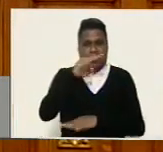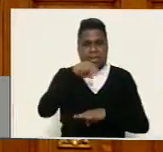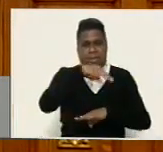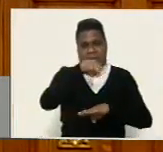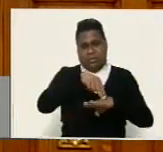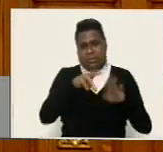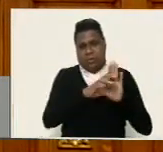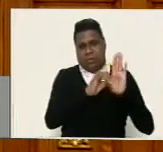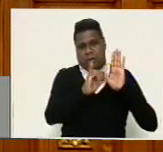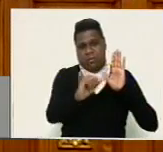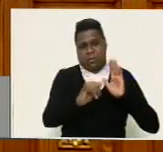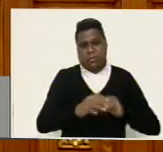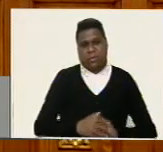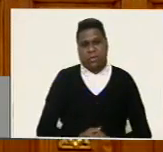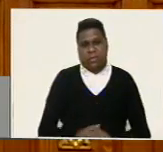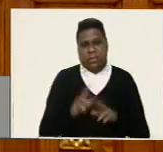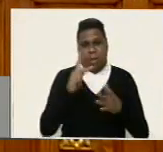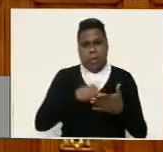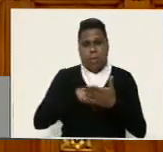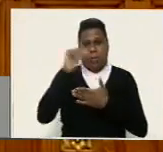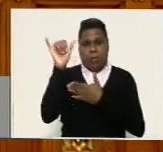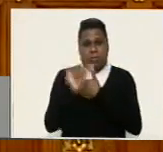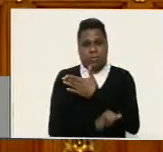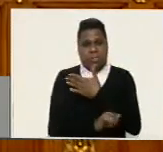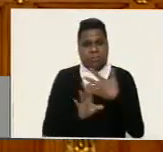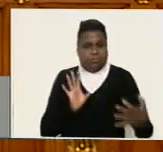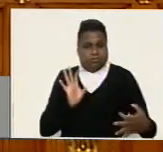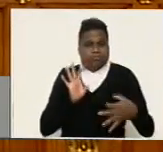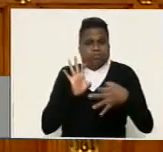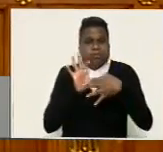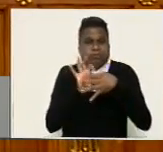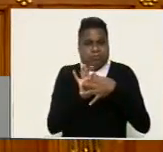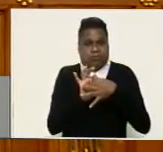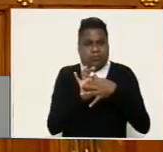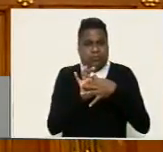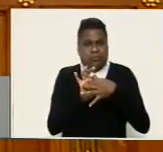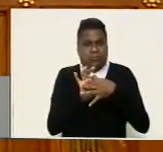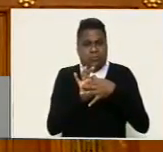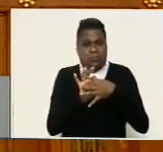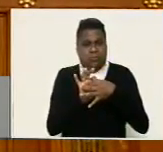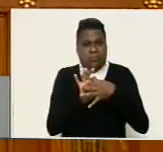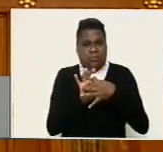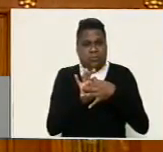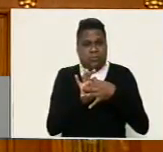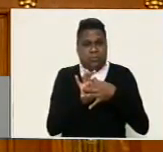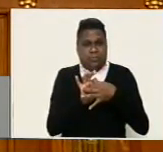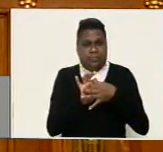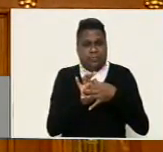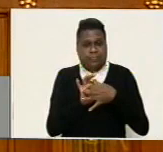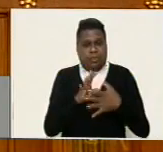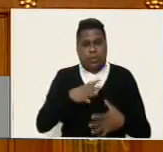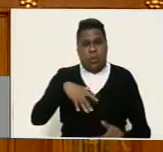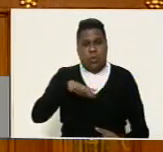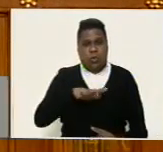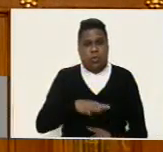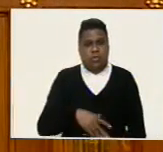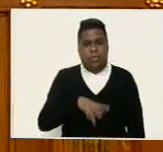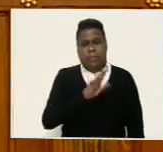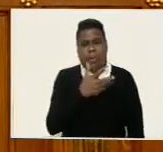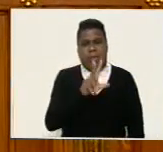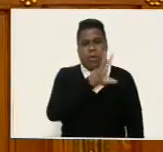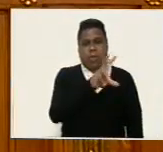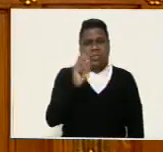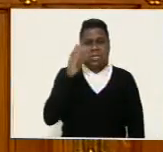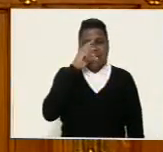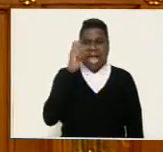de acuerdo que está íntimamente relacionado con ese espacio donde hace más de 30 años busqué